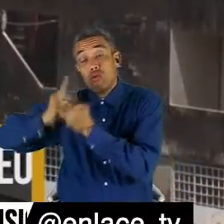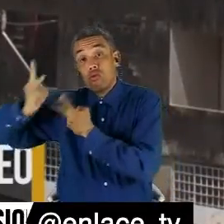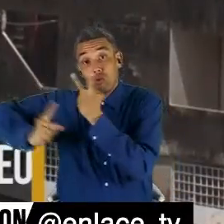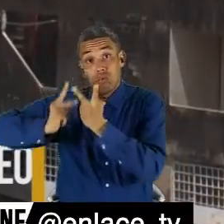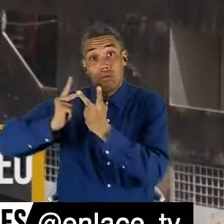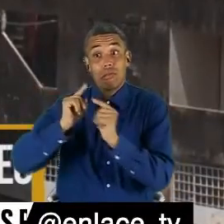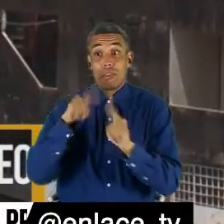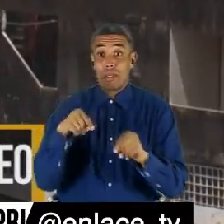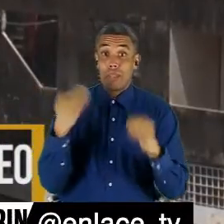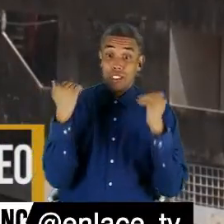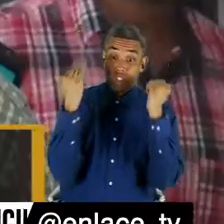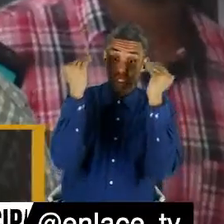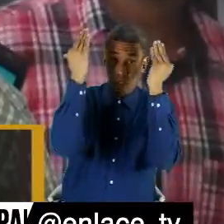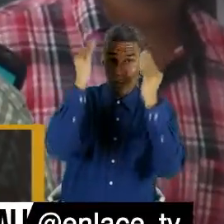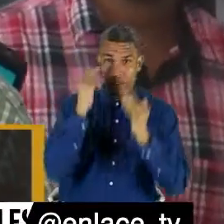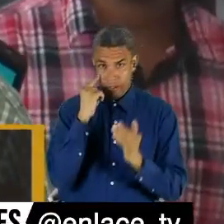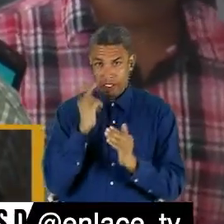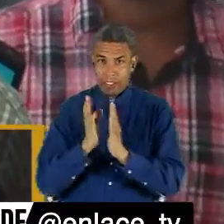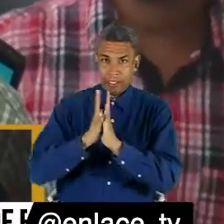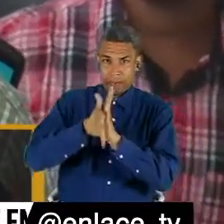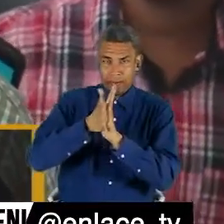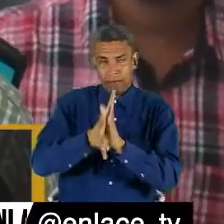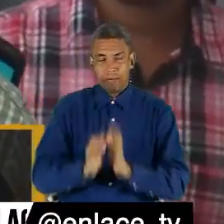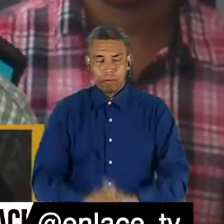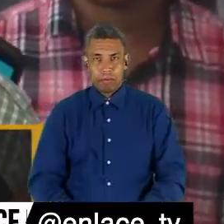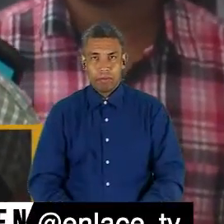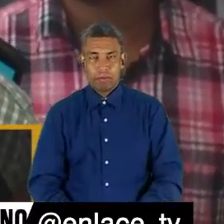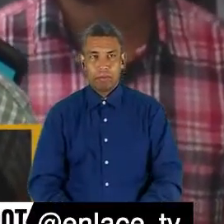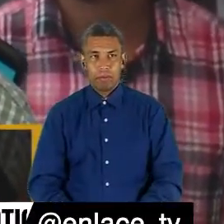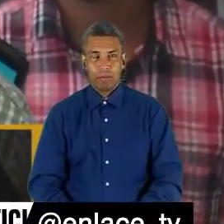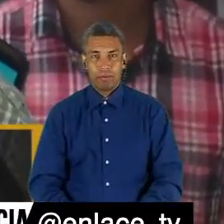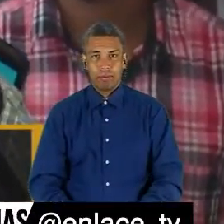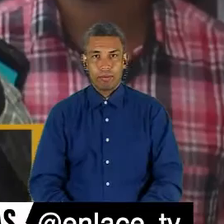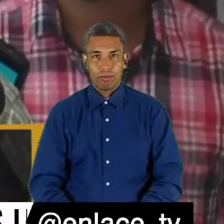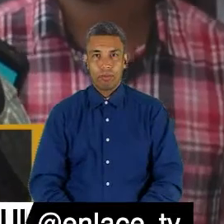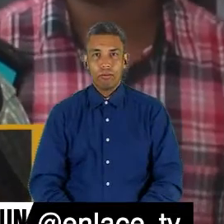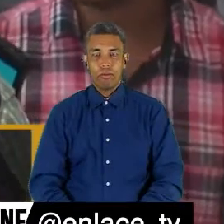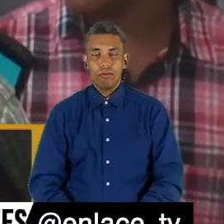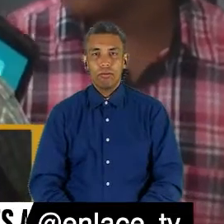alternativas. La mano no calificada, el decreto